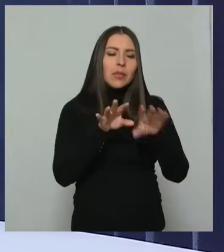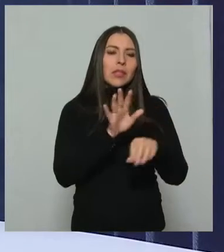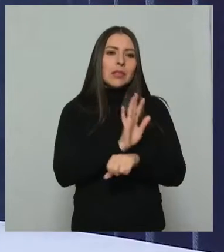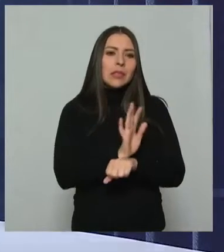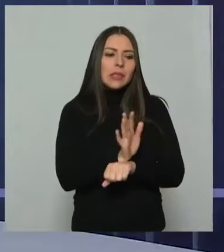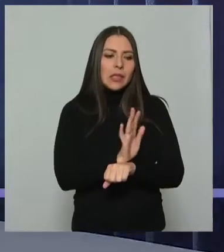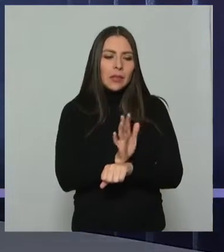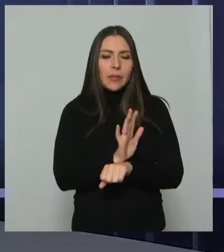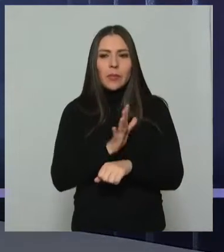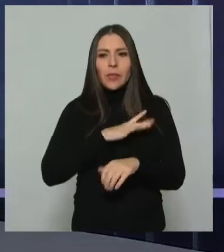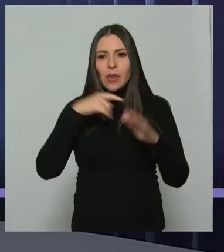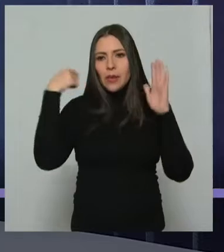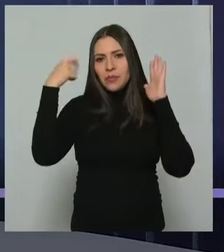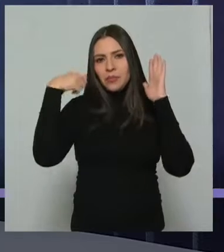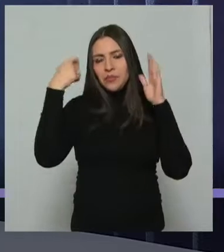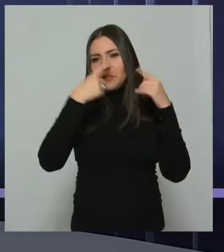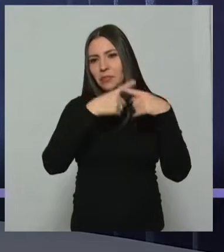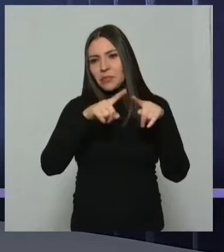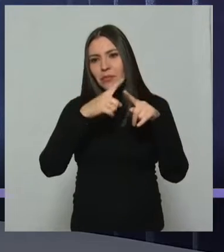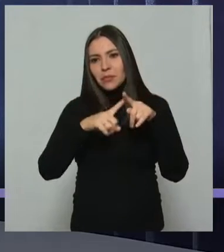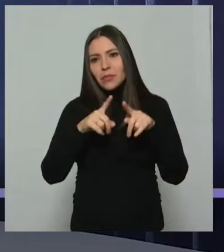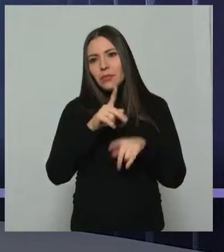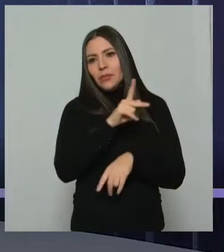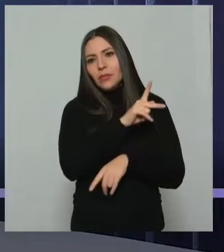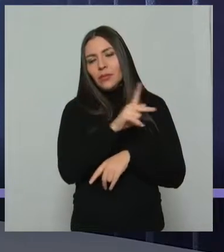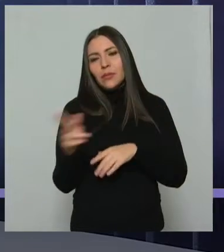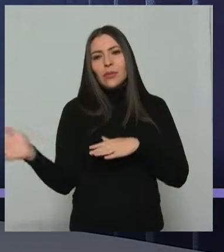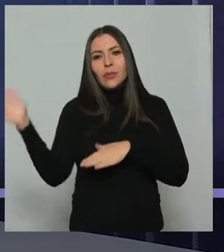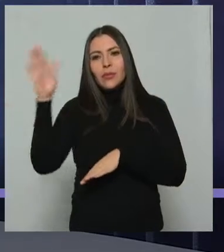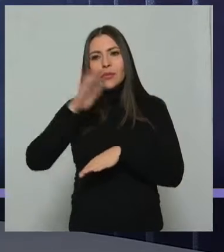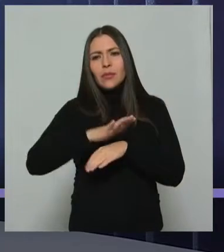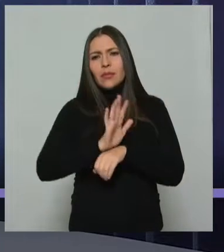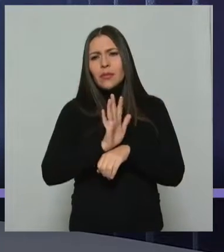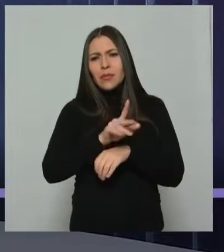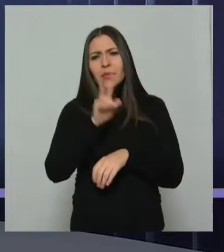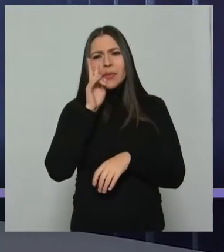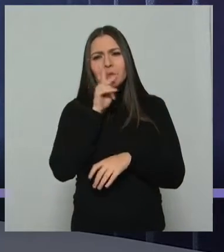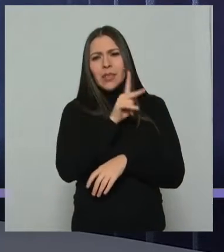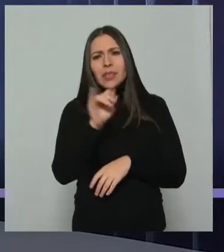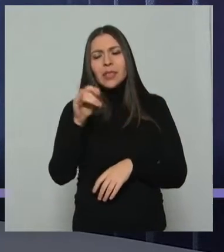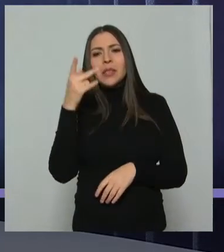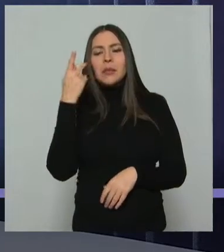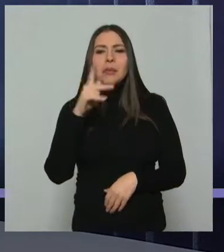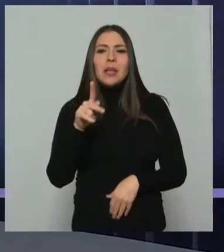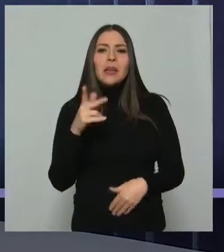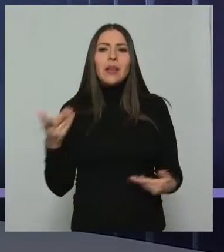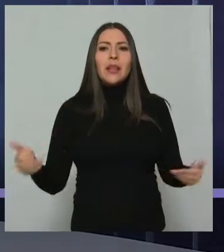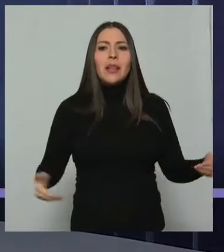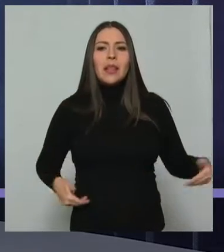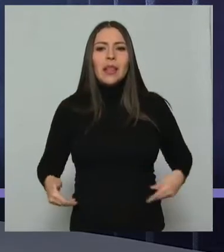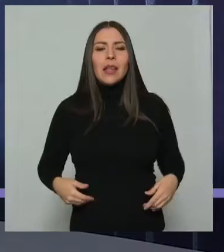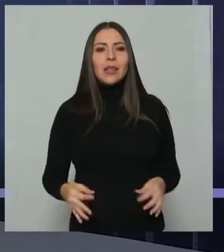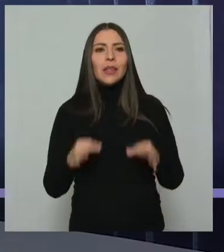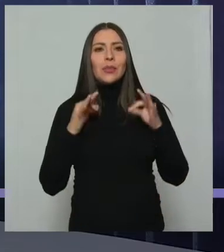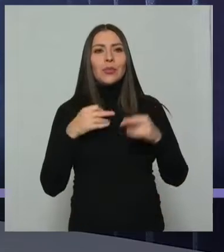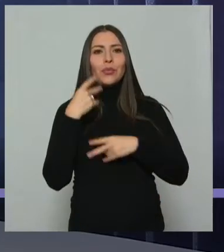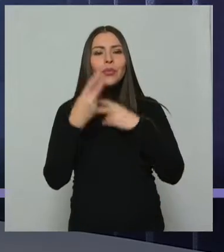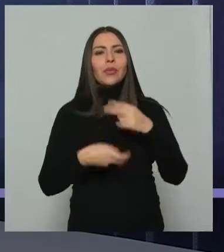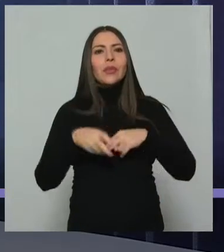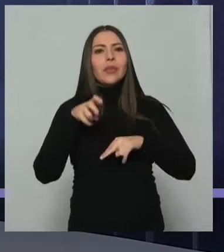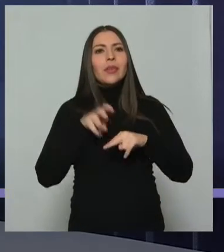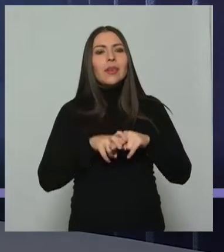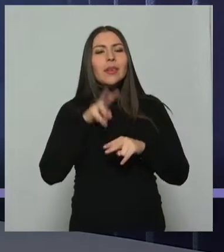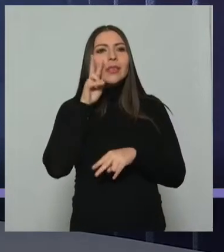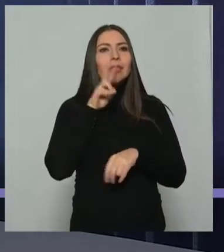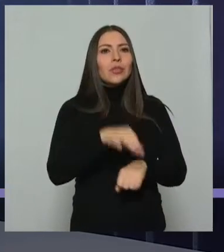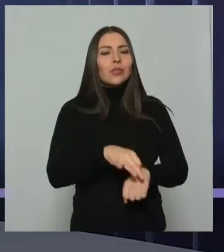que transmiten, pues, de tiempo completo películas, si usted puede ver lo que sea, pero en el teatro no hay nada como estar ahí en primera fila